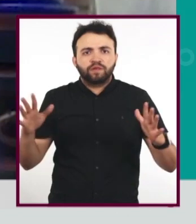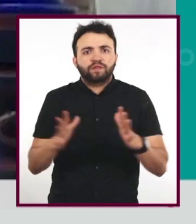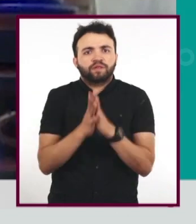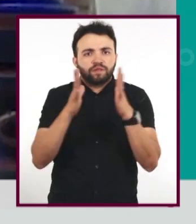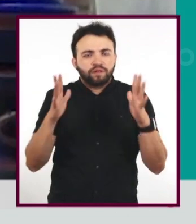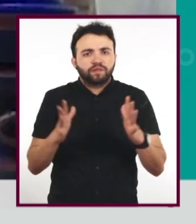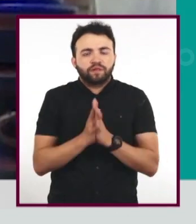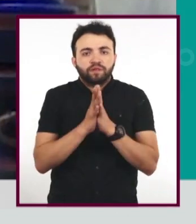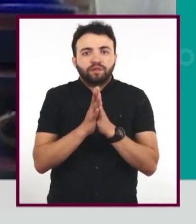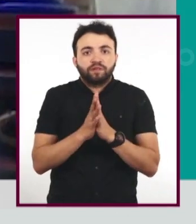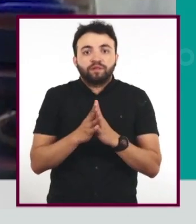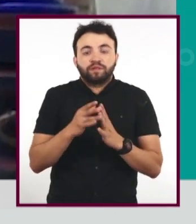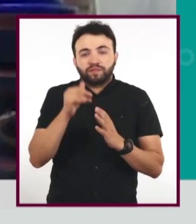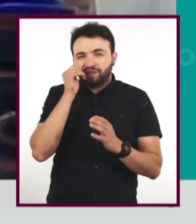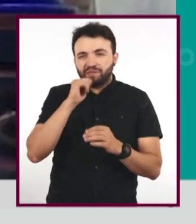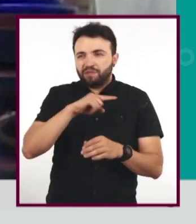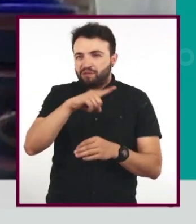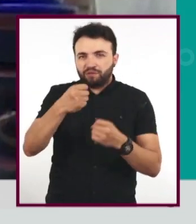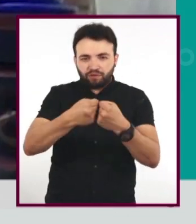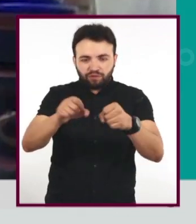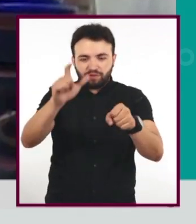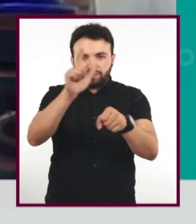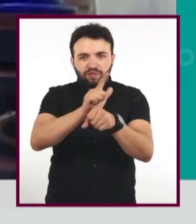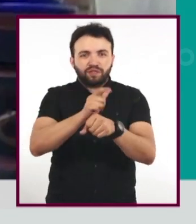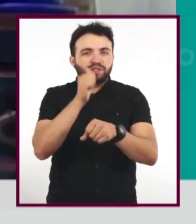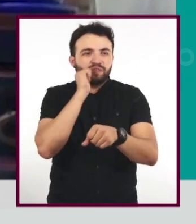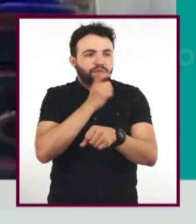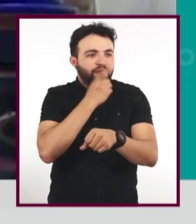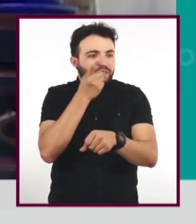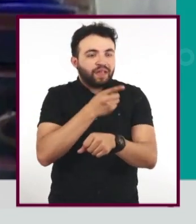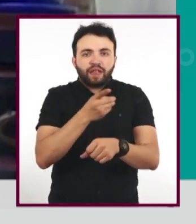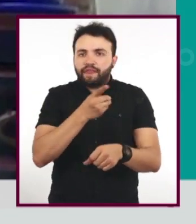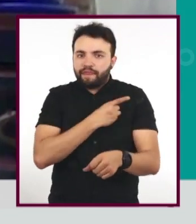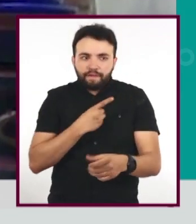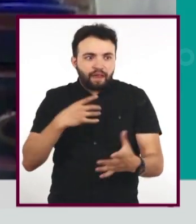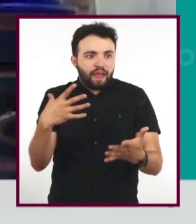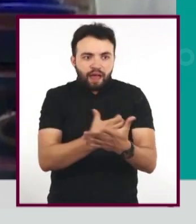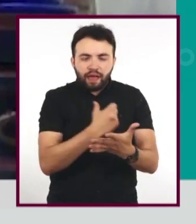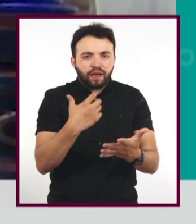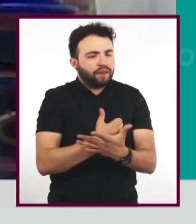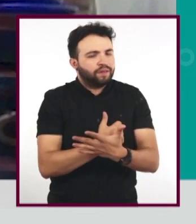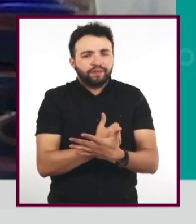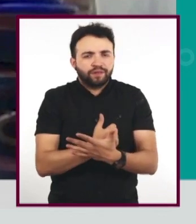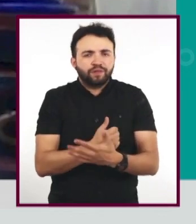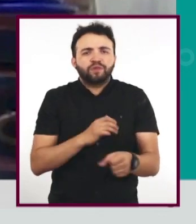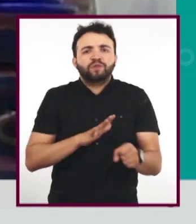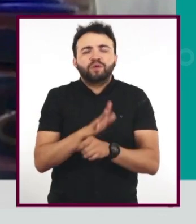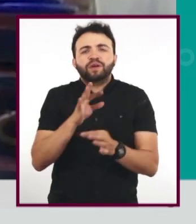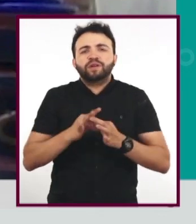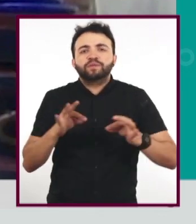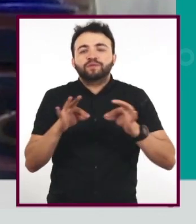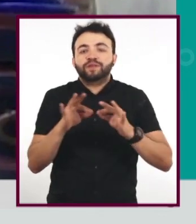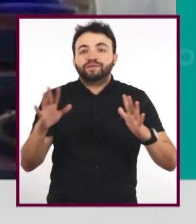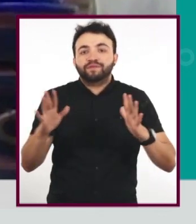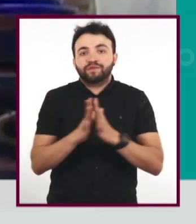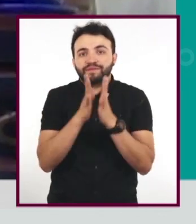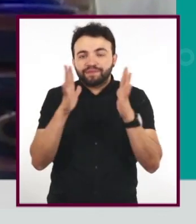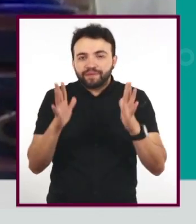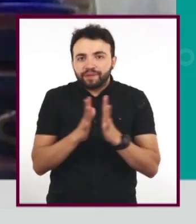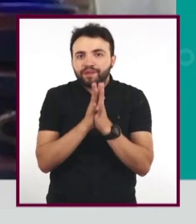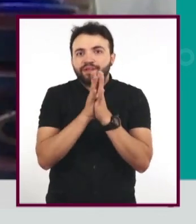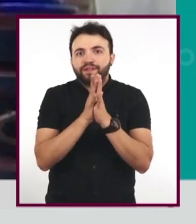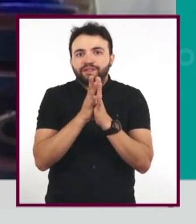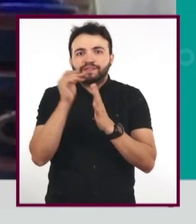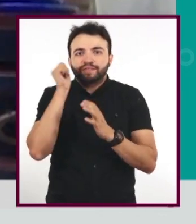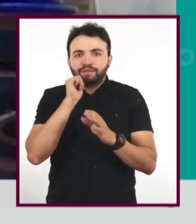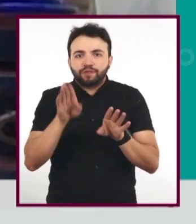no, el chiste es ganar. Pero yo creo que sí es competir, yo creo que es estar ahí, estar vivos, dar todo de